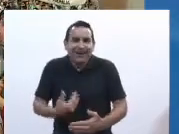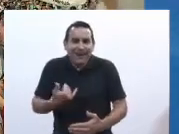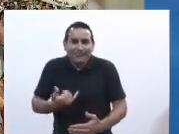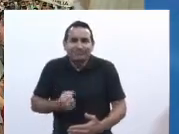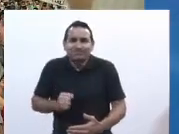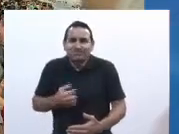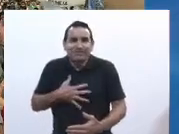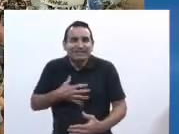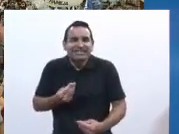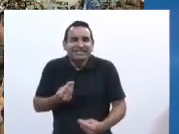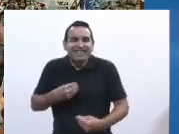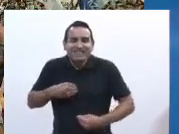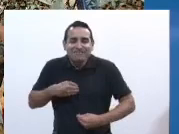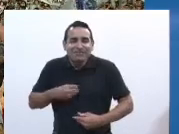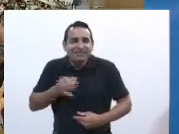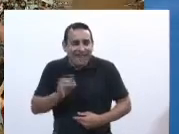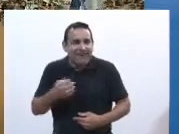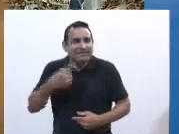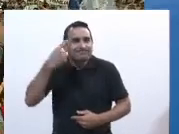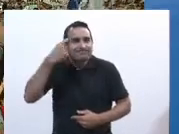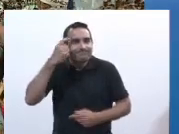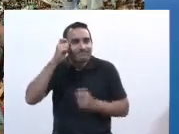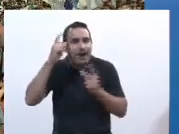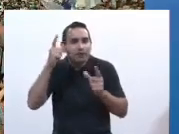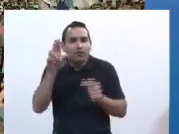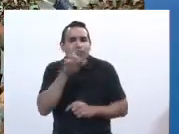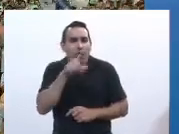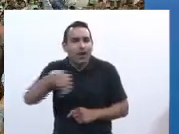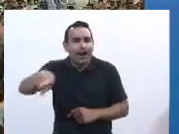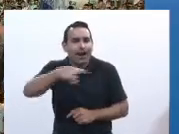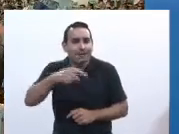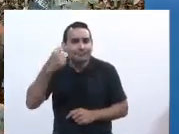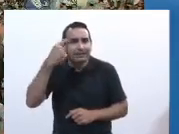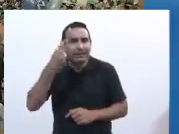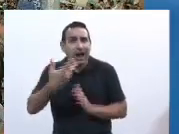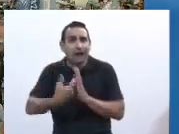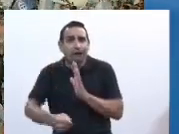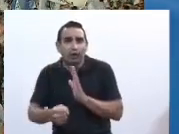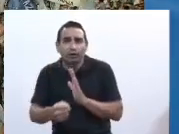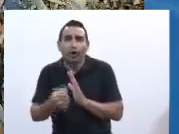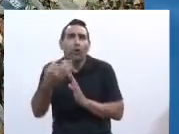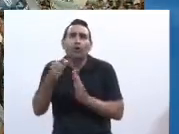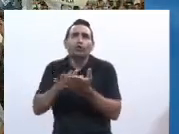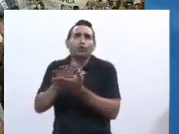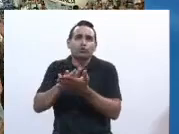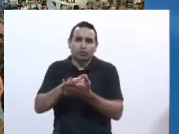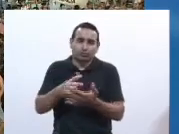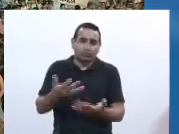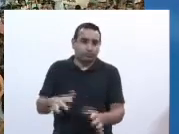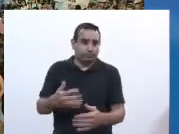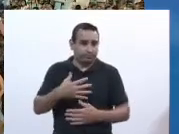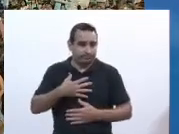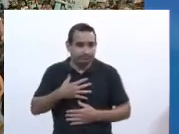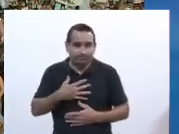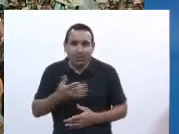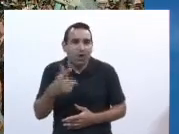uno siente y me imagino esas mujeres de pensar que el aborto es la única solución, porque no